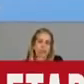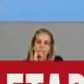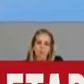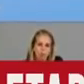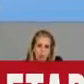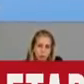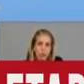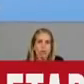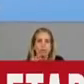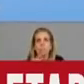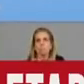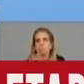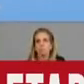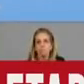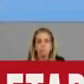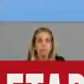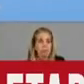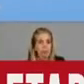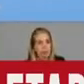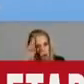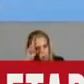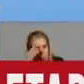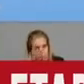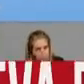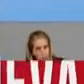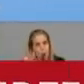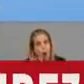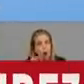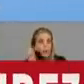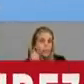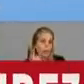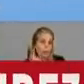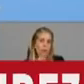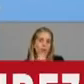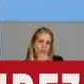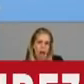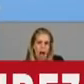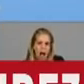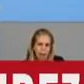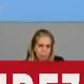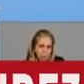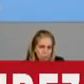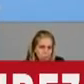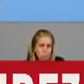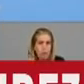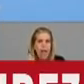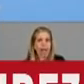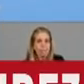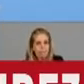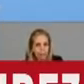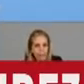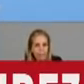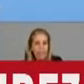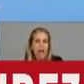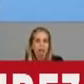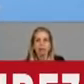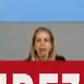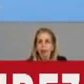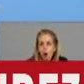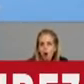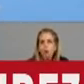el tema de contagios me parece hoy, no digo menor, pero secundario en el tema de análisis, que es la tasa de positividad, que es